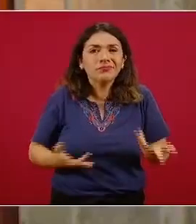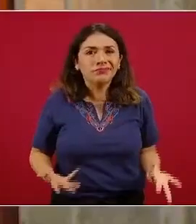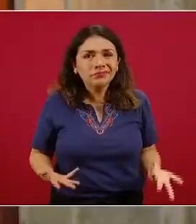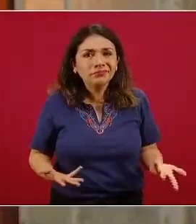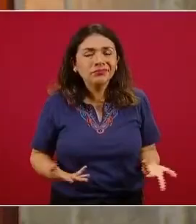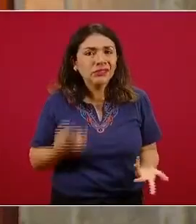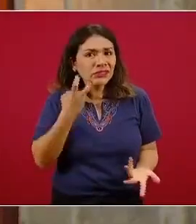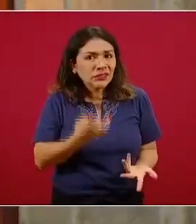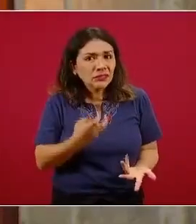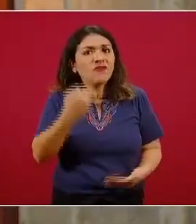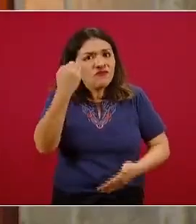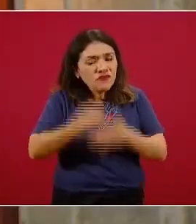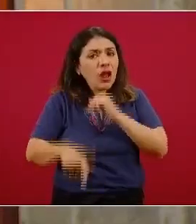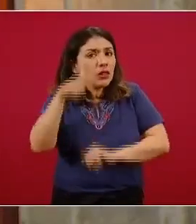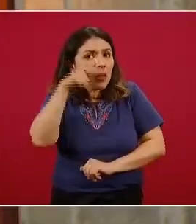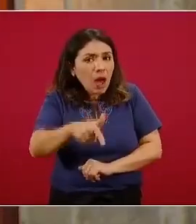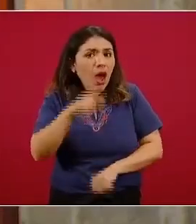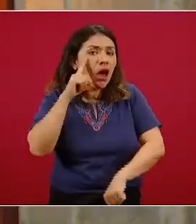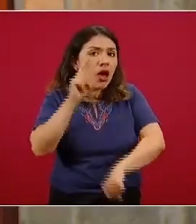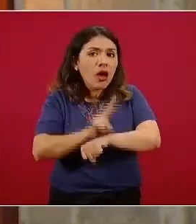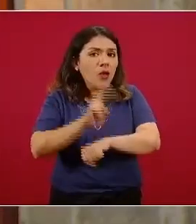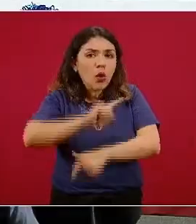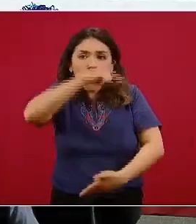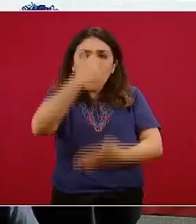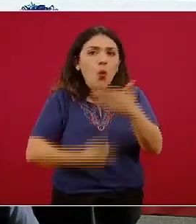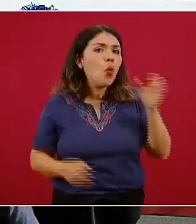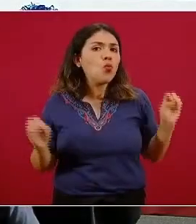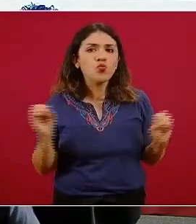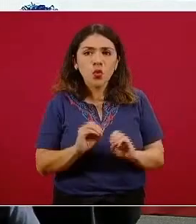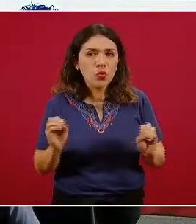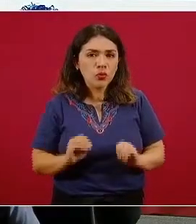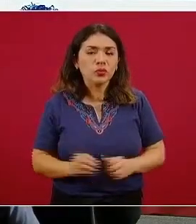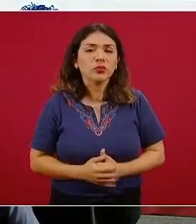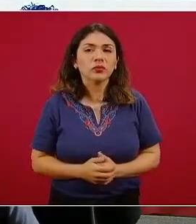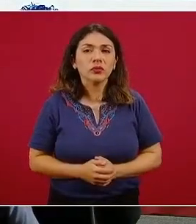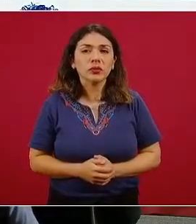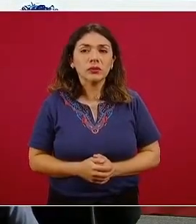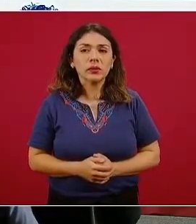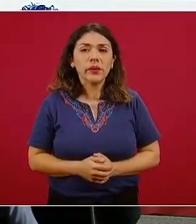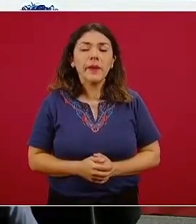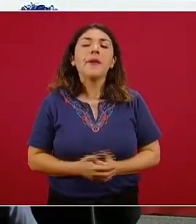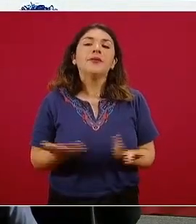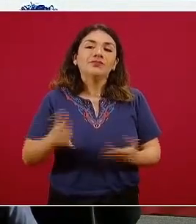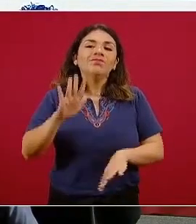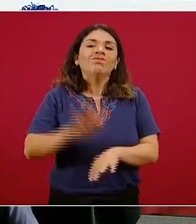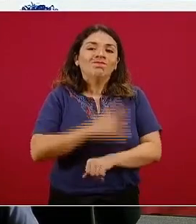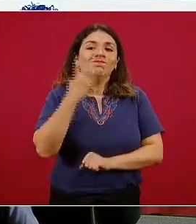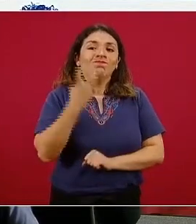que no estamos midiendo, que no estamos cuantificando. La que sigue, por favor. Por